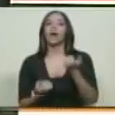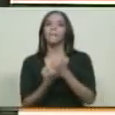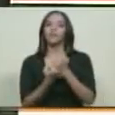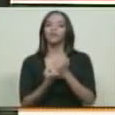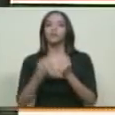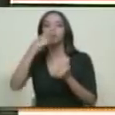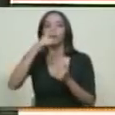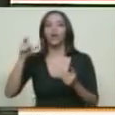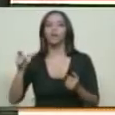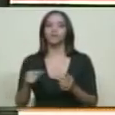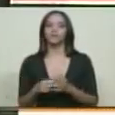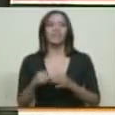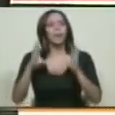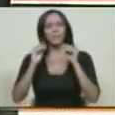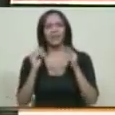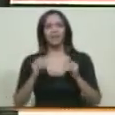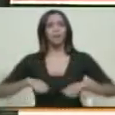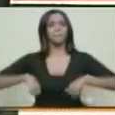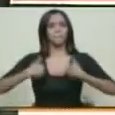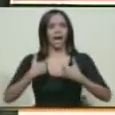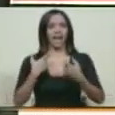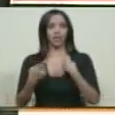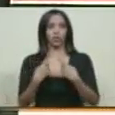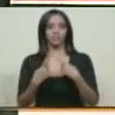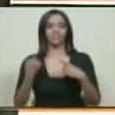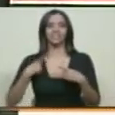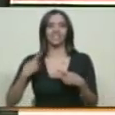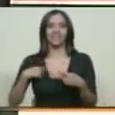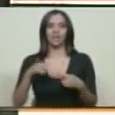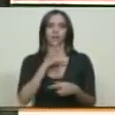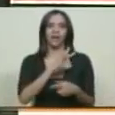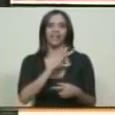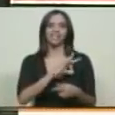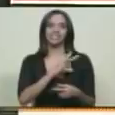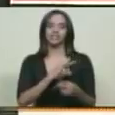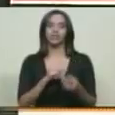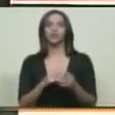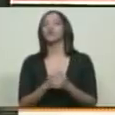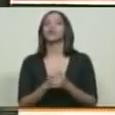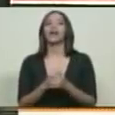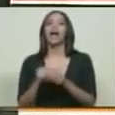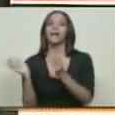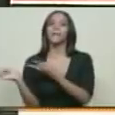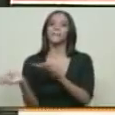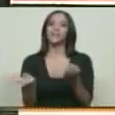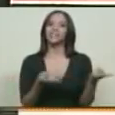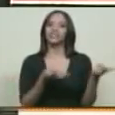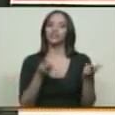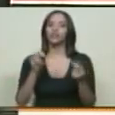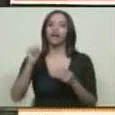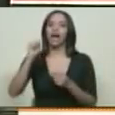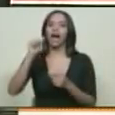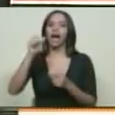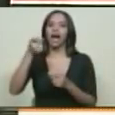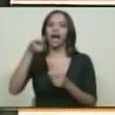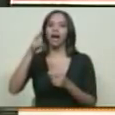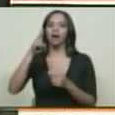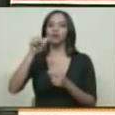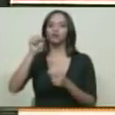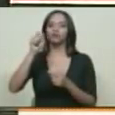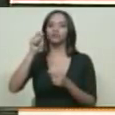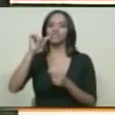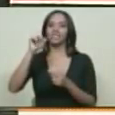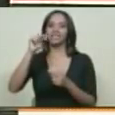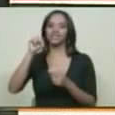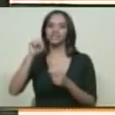Para hablar de estas cosas y muchas cosas más, tenemos al señor Agustín Ochotorena. Agustín Ochotorena, él es un